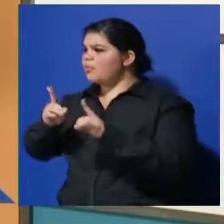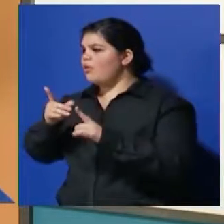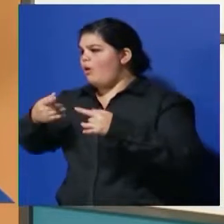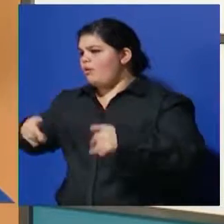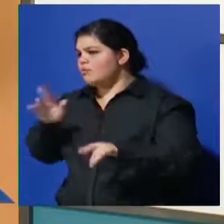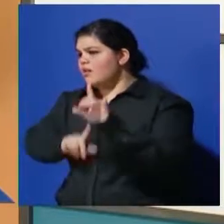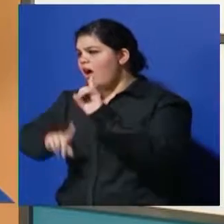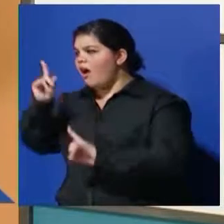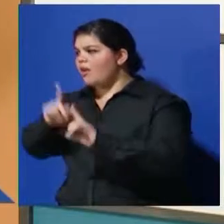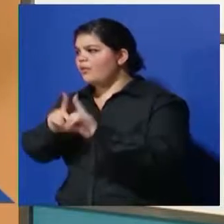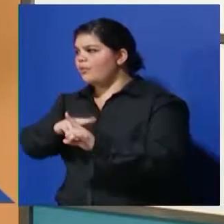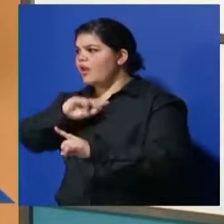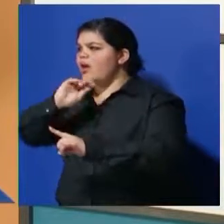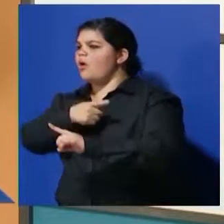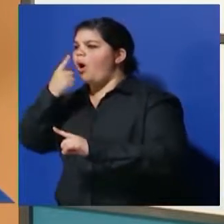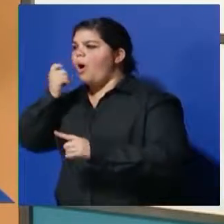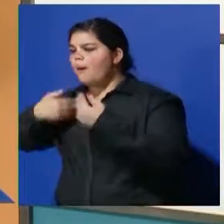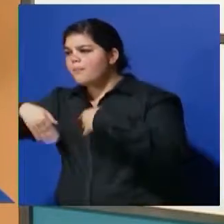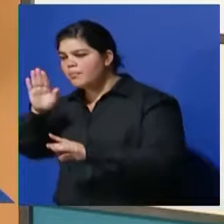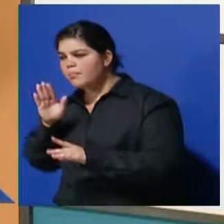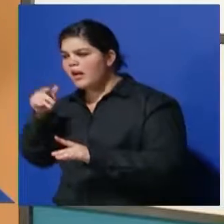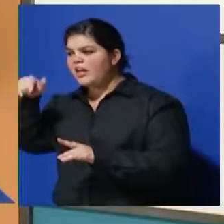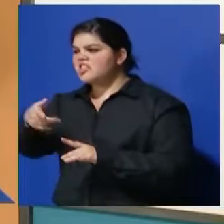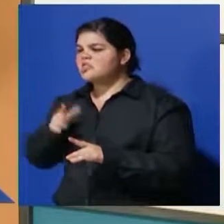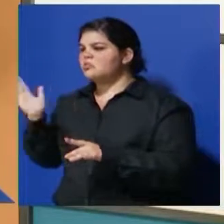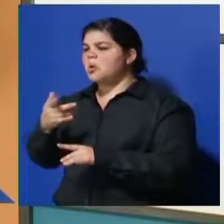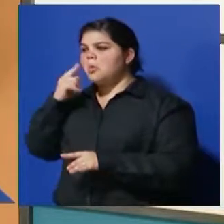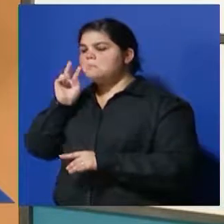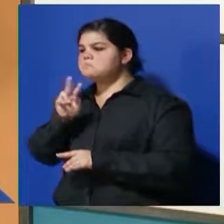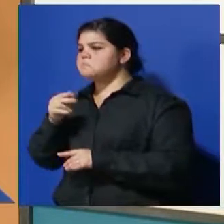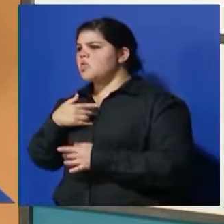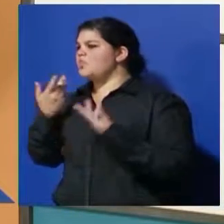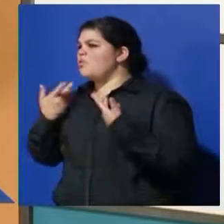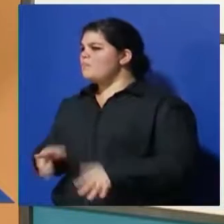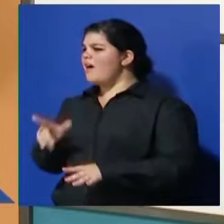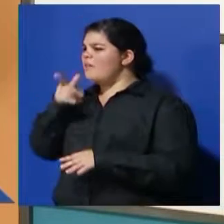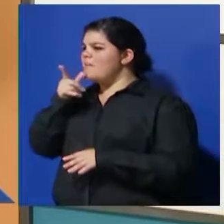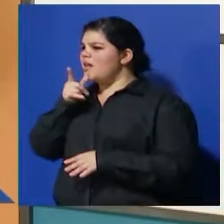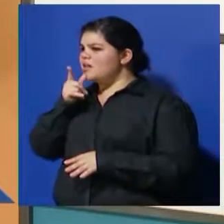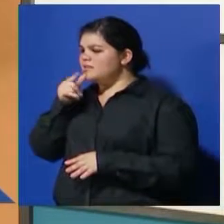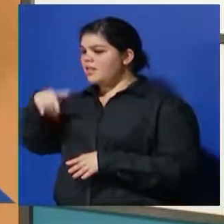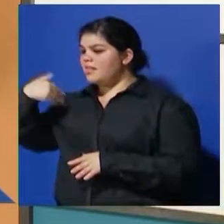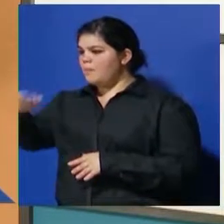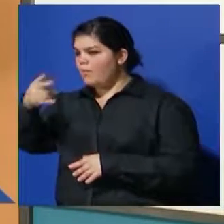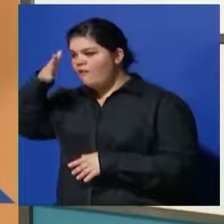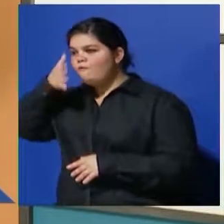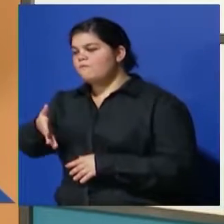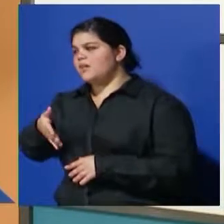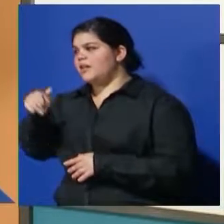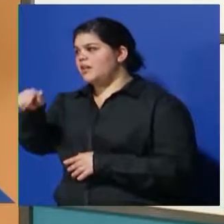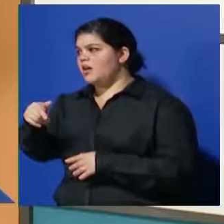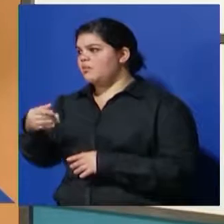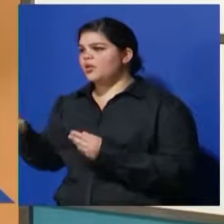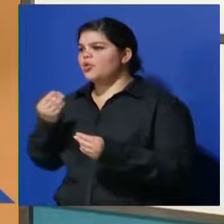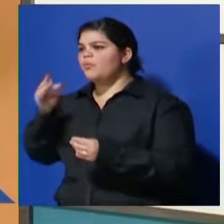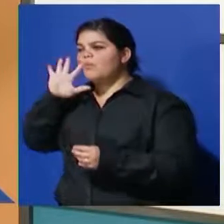sociedad, que están prácticamente naturalizados y que de alguna forma van dando cuenta de todo lo que sucede después. ¿Cuáles son? ¿De qué forma podemos detectarlos